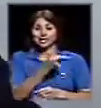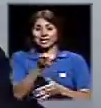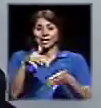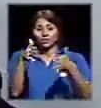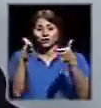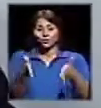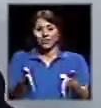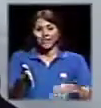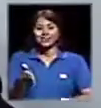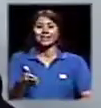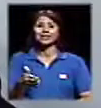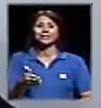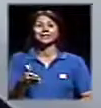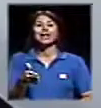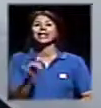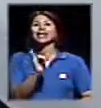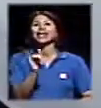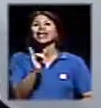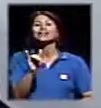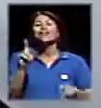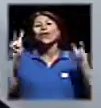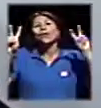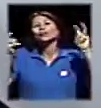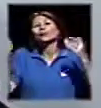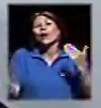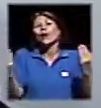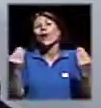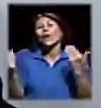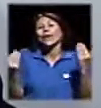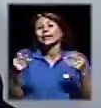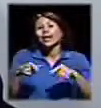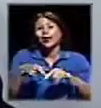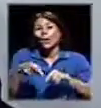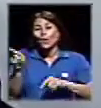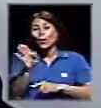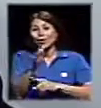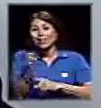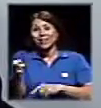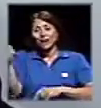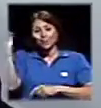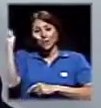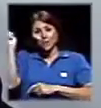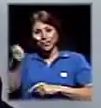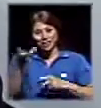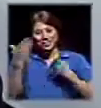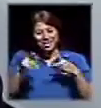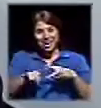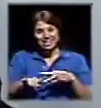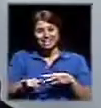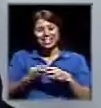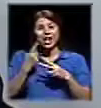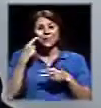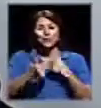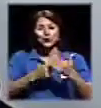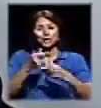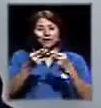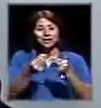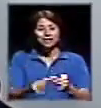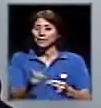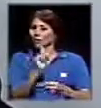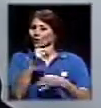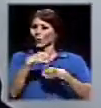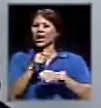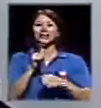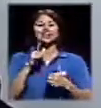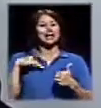el banderazo inicial del proceso de presupuestación no lo hace el Ministerio de Hacienda, no lo hace en